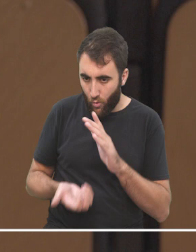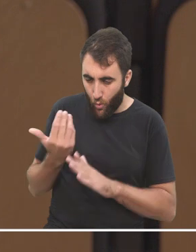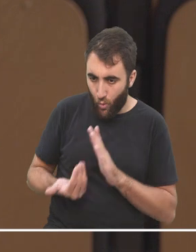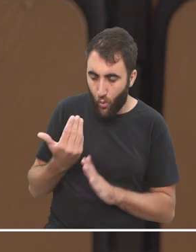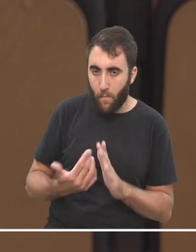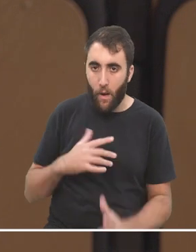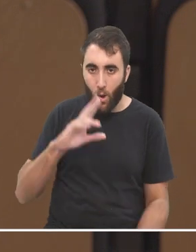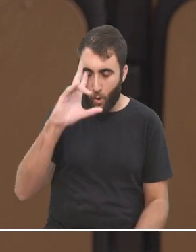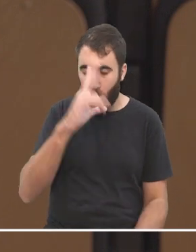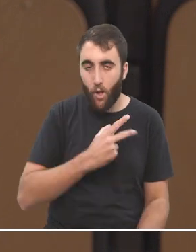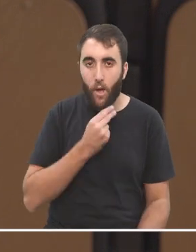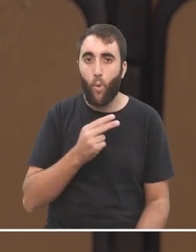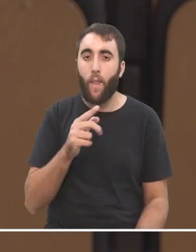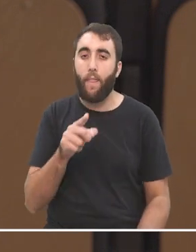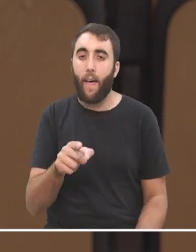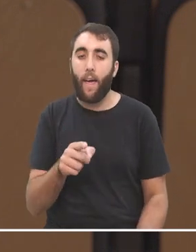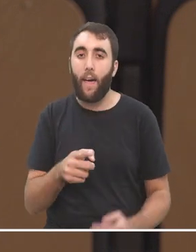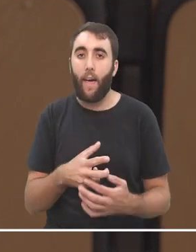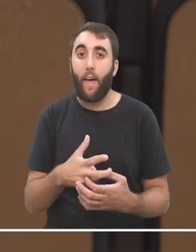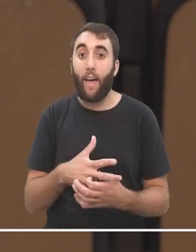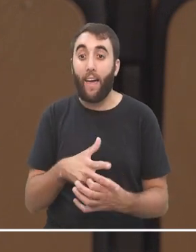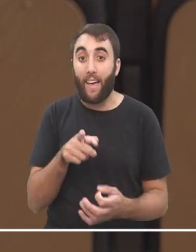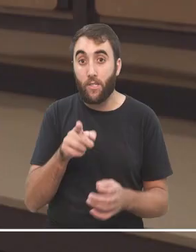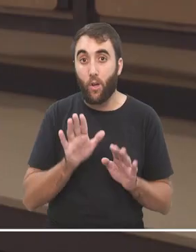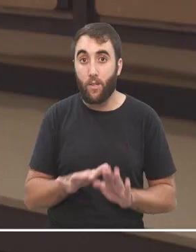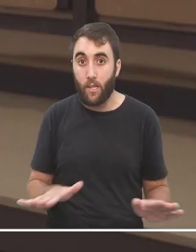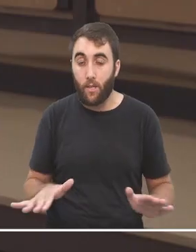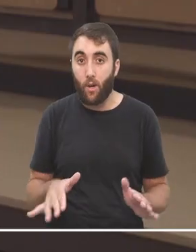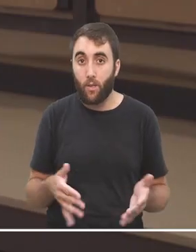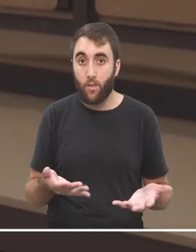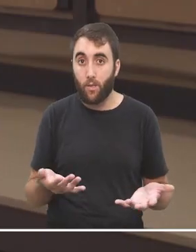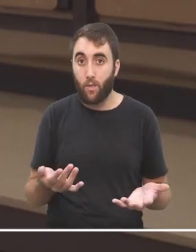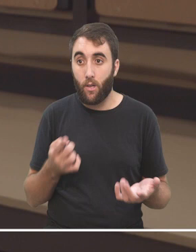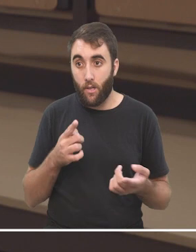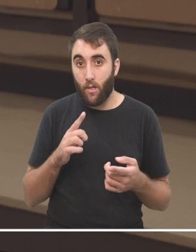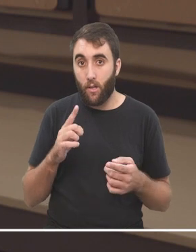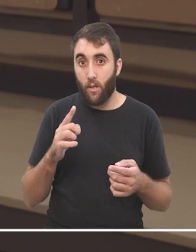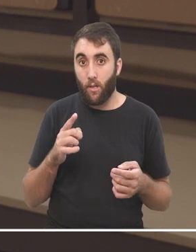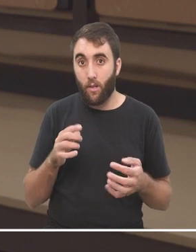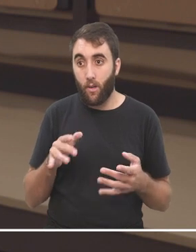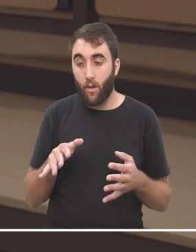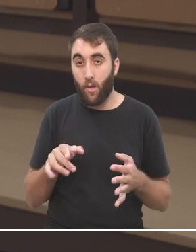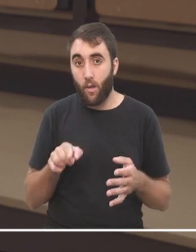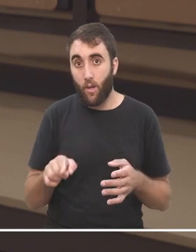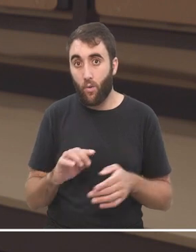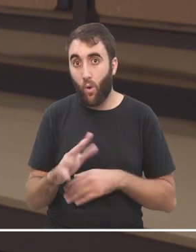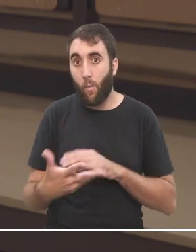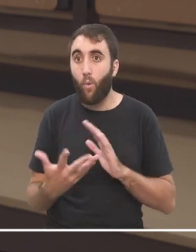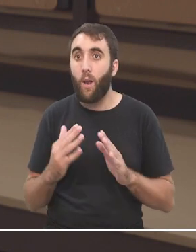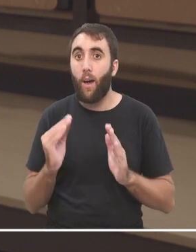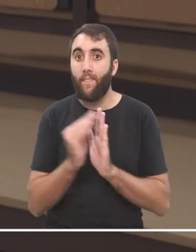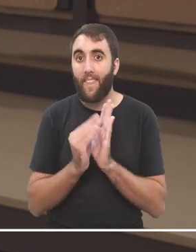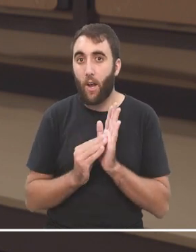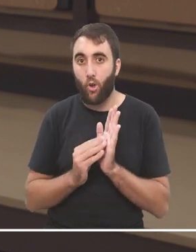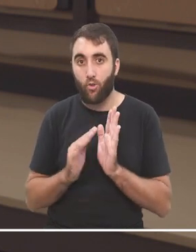ser conscientes de que esos niños están generando una base de datos